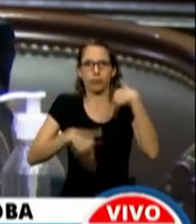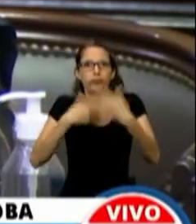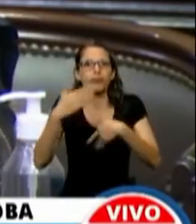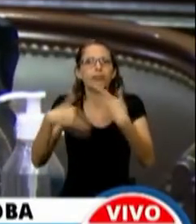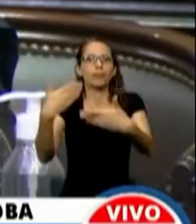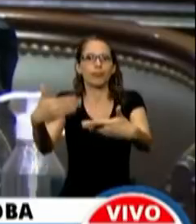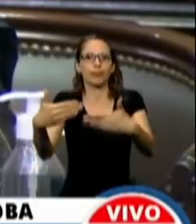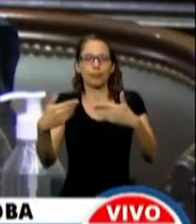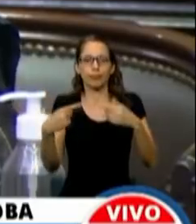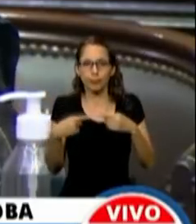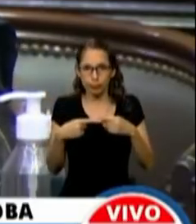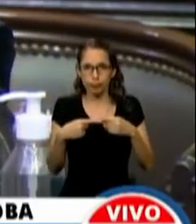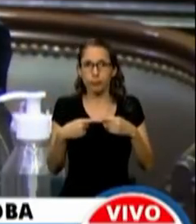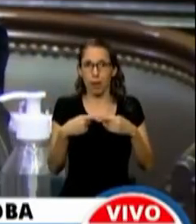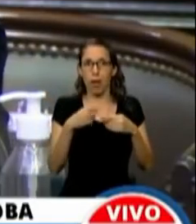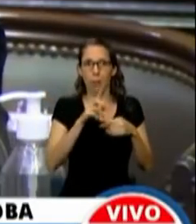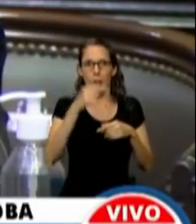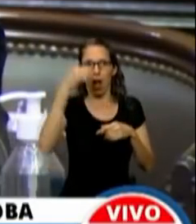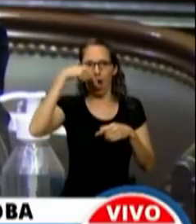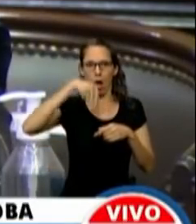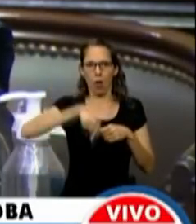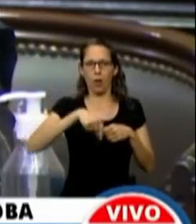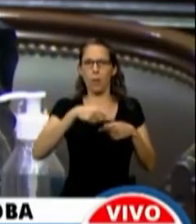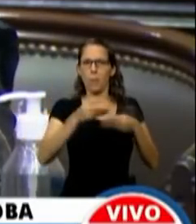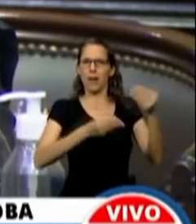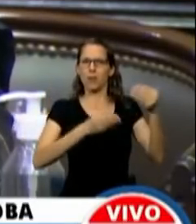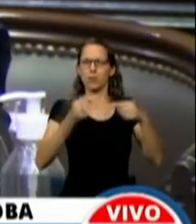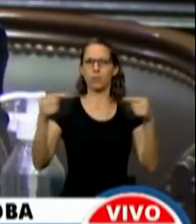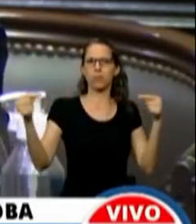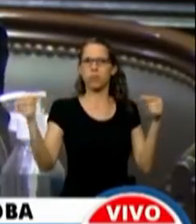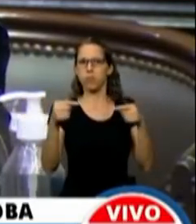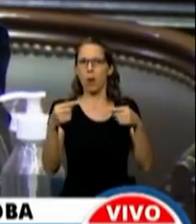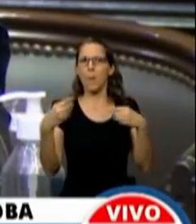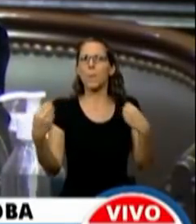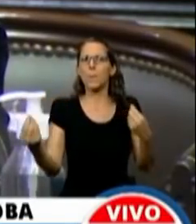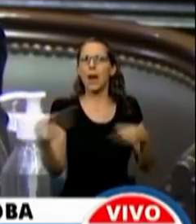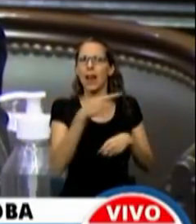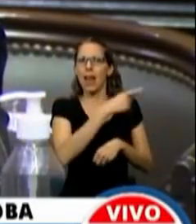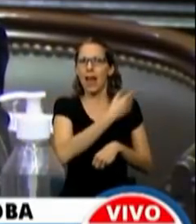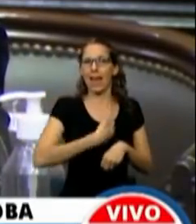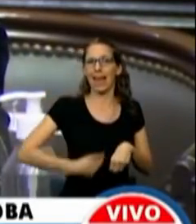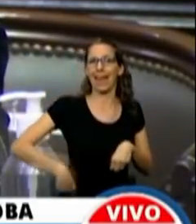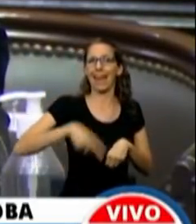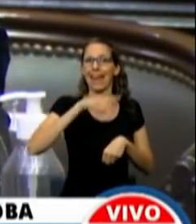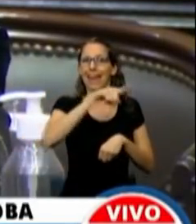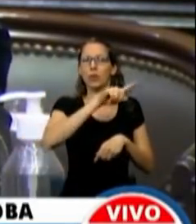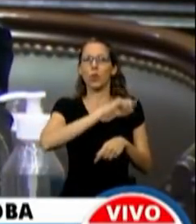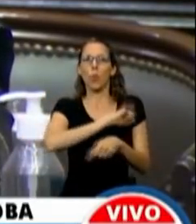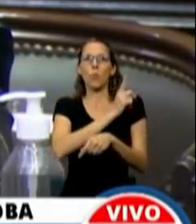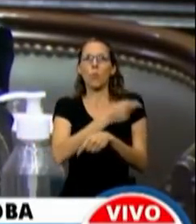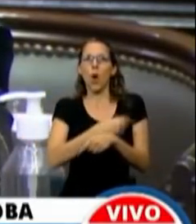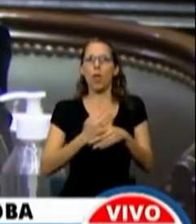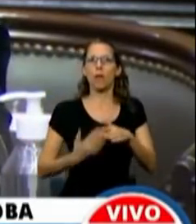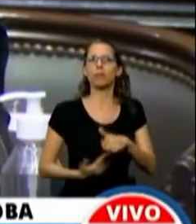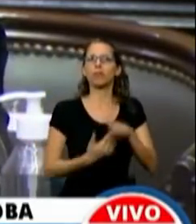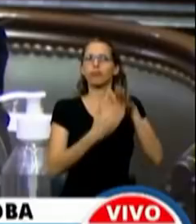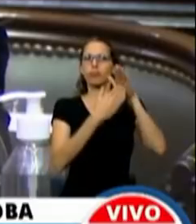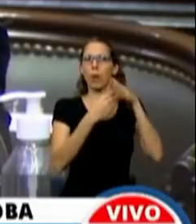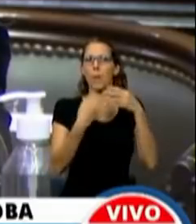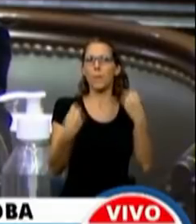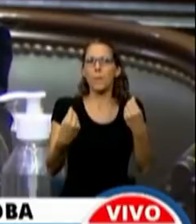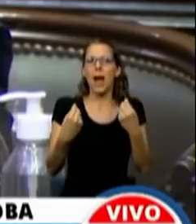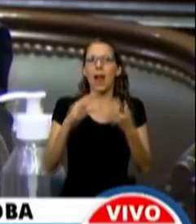Intenté, la verdad, volver y no, me fue realmente imposible. ¿Qué decirte, Jorge? La verdad que esto me puso muy